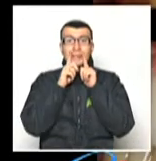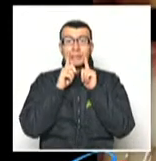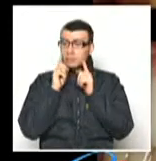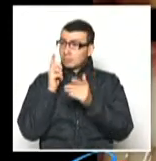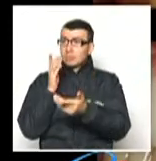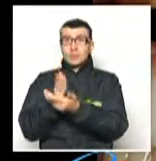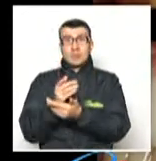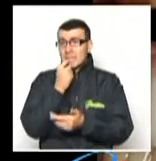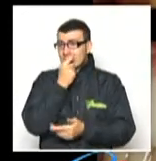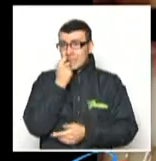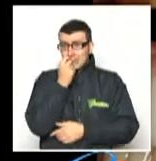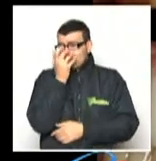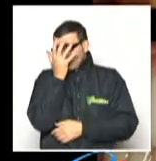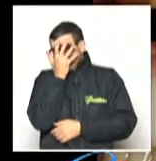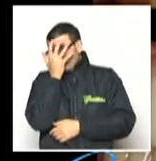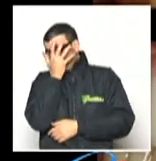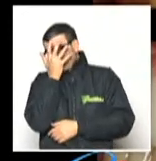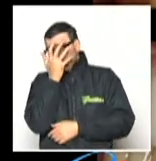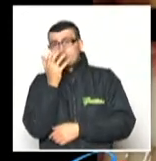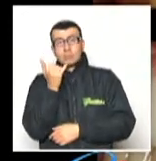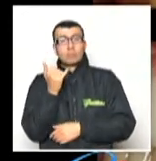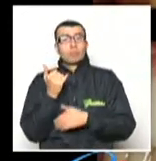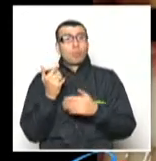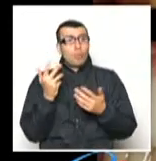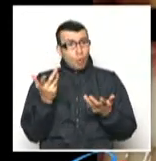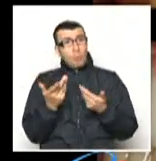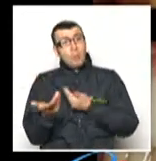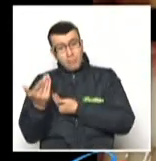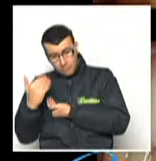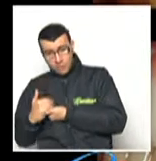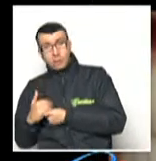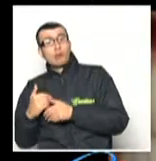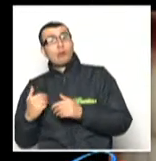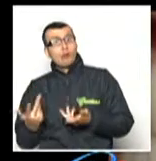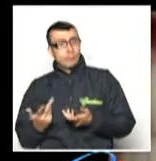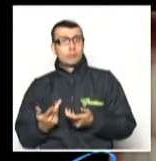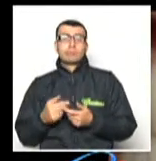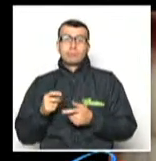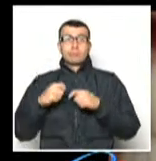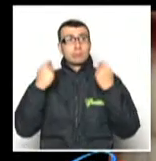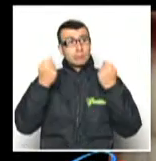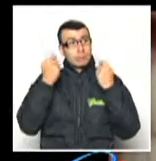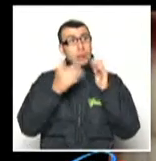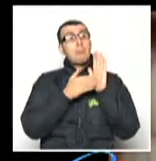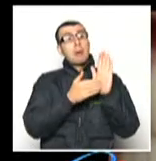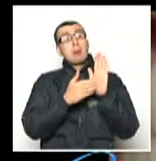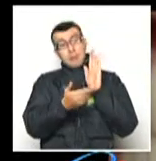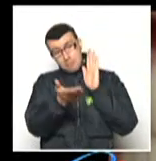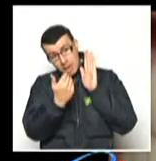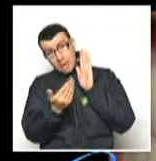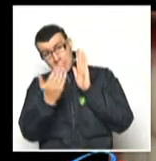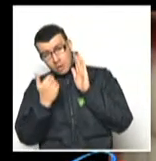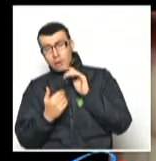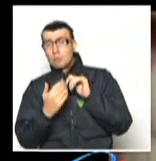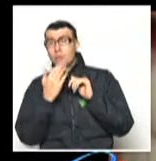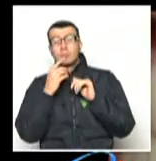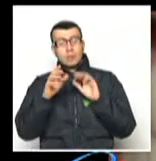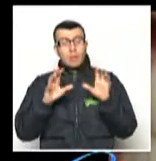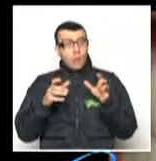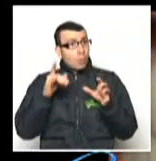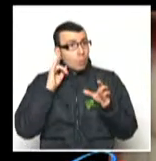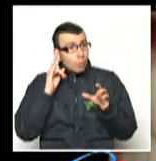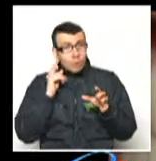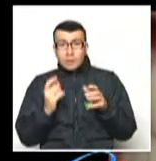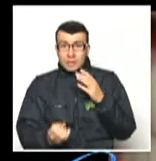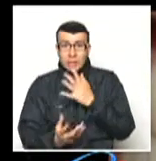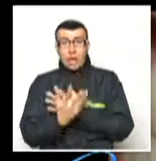odontólogo. Entonces, si no van al odontólogo, ¿nosotros cómo hacemos para llevarlo a nuestro consultorio? Los llevamos a través de una publicidad, decirle, señor, a través del radio, usted está oyendo radio a